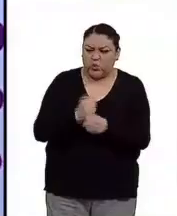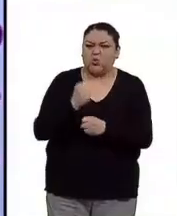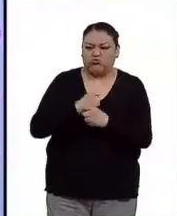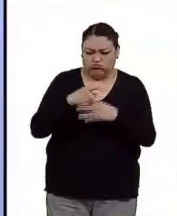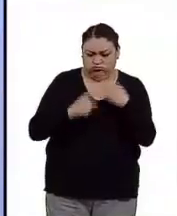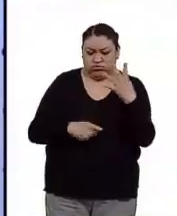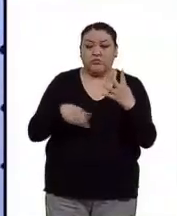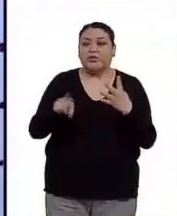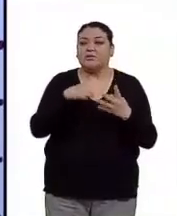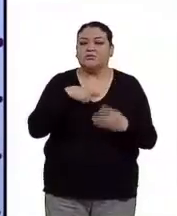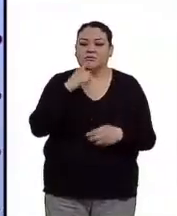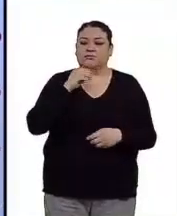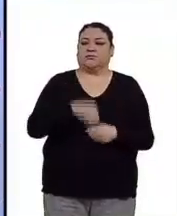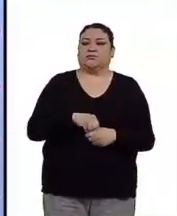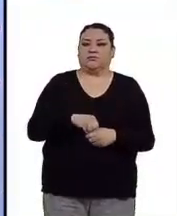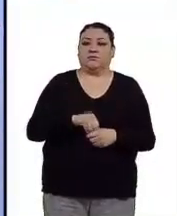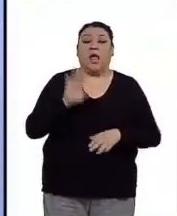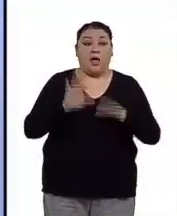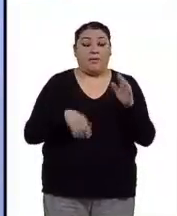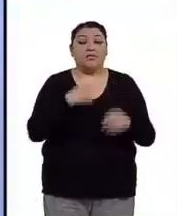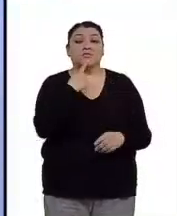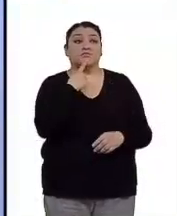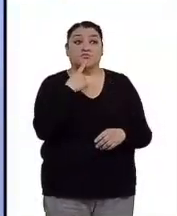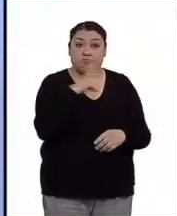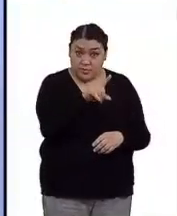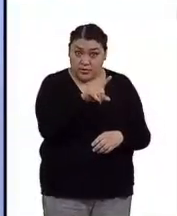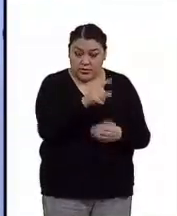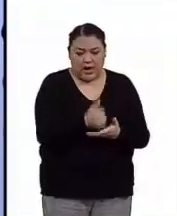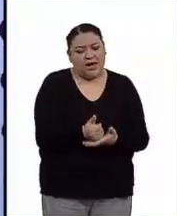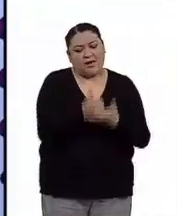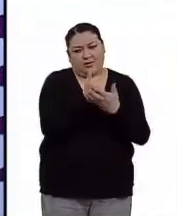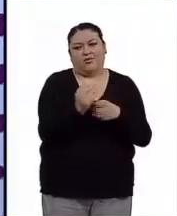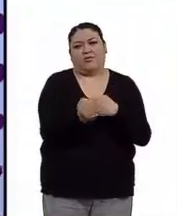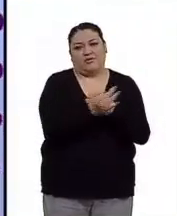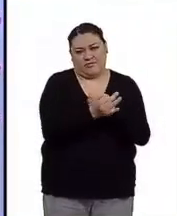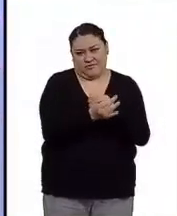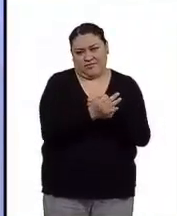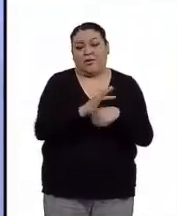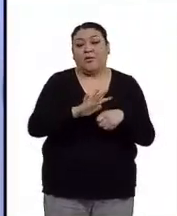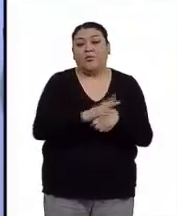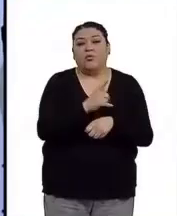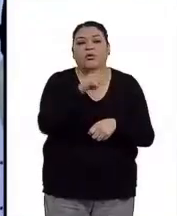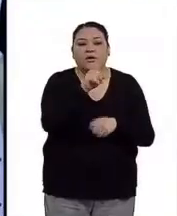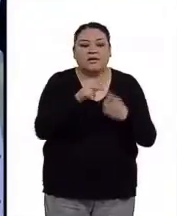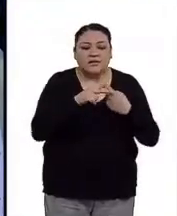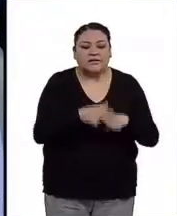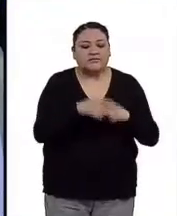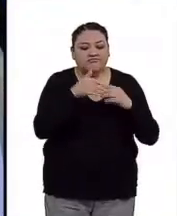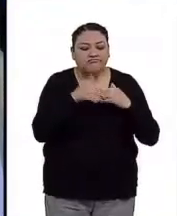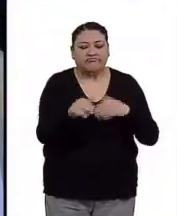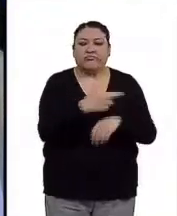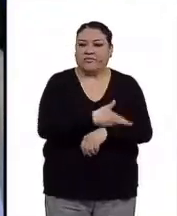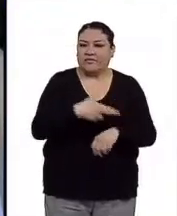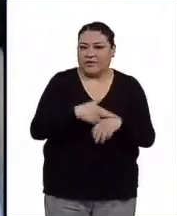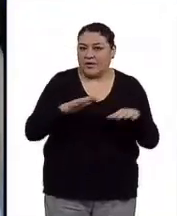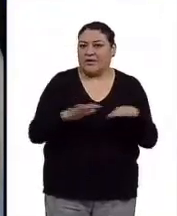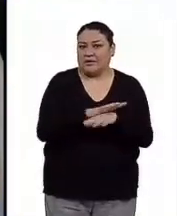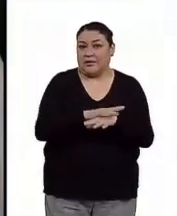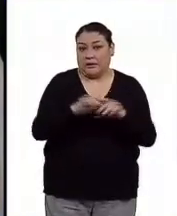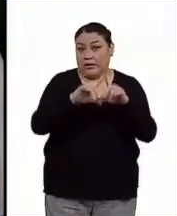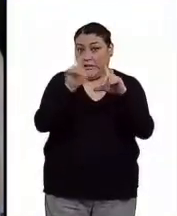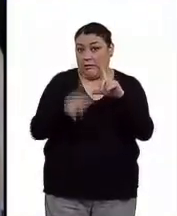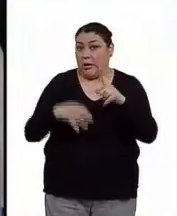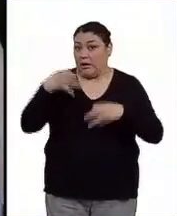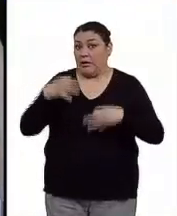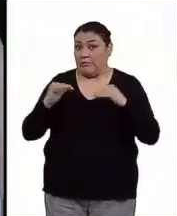nosotras, pero el hecho de denunciar me parece que también ha sentado la posibilidad de generar precedentes importantes en sede nacional, ¿no? Ya que